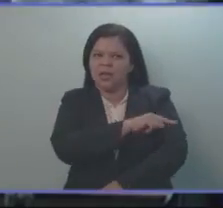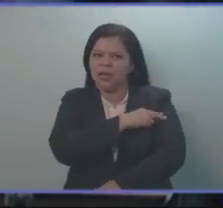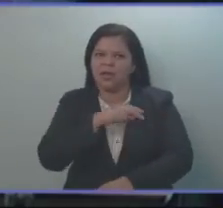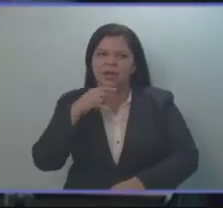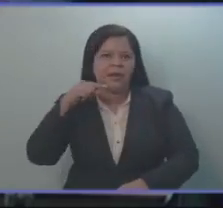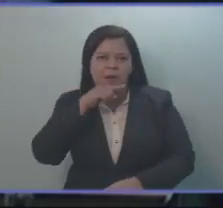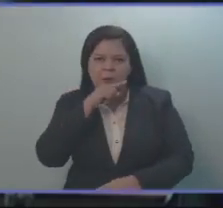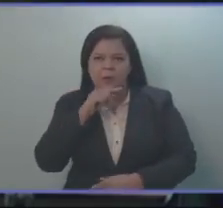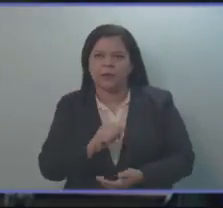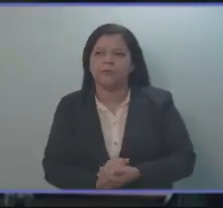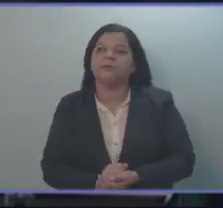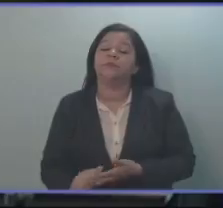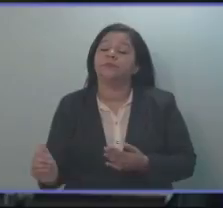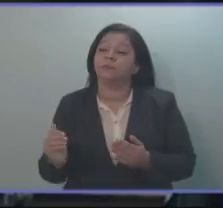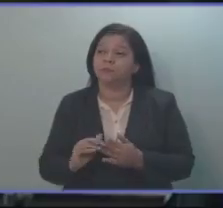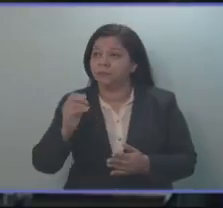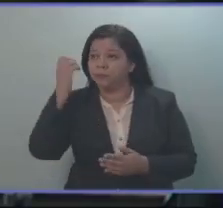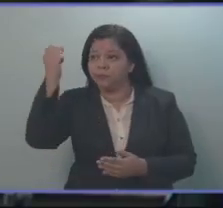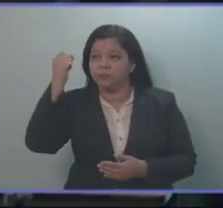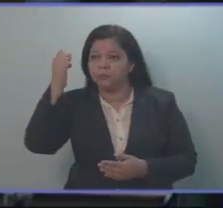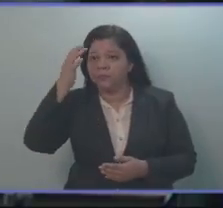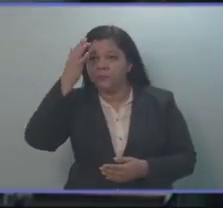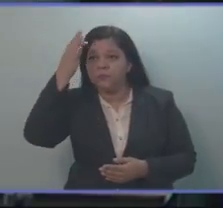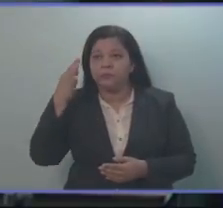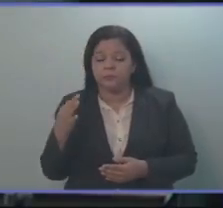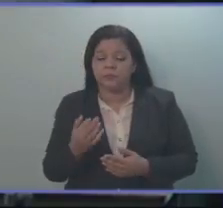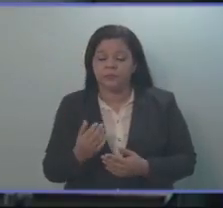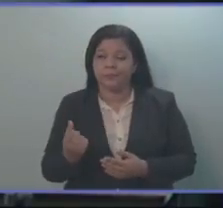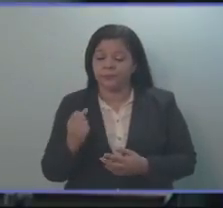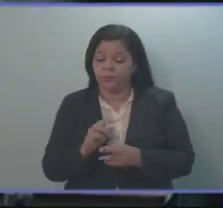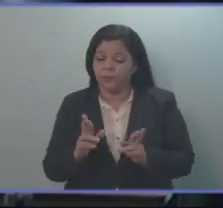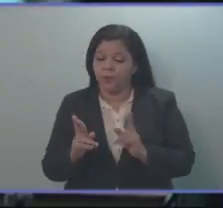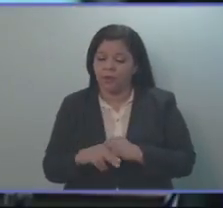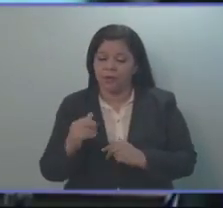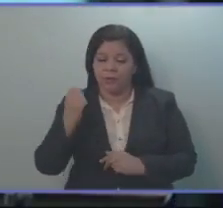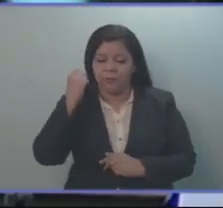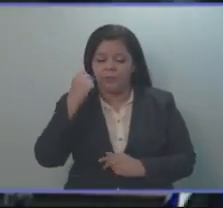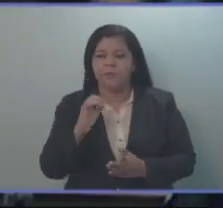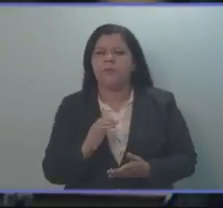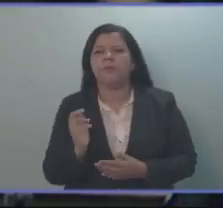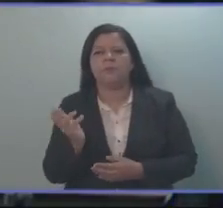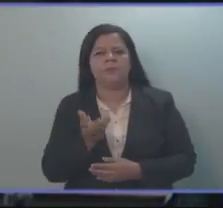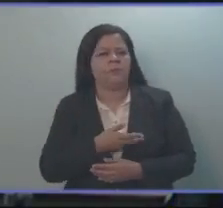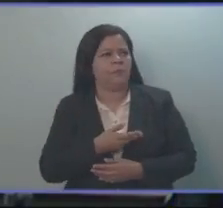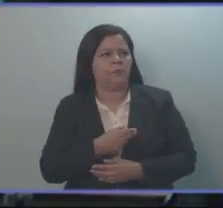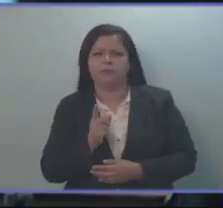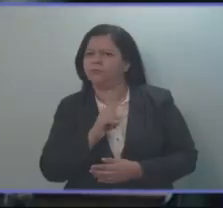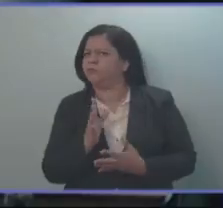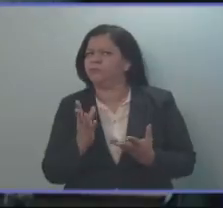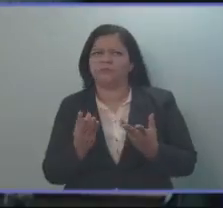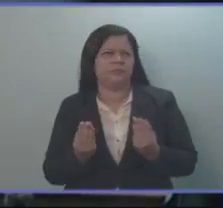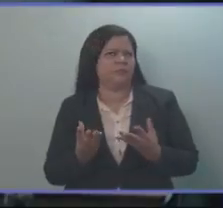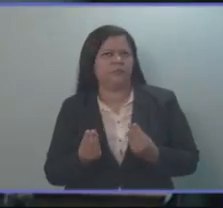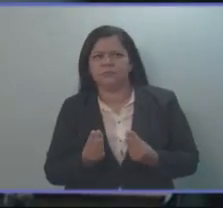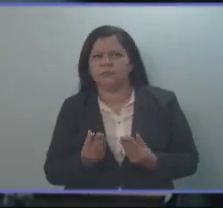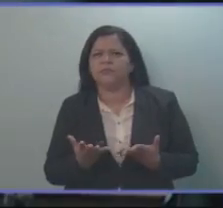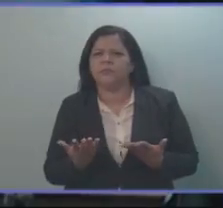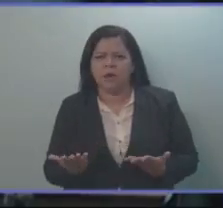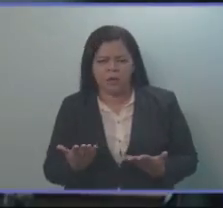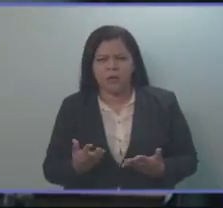Creo importante esta reforma y decir que no hay que tenerle temor a que haya